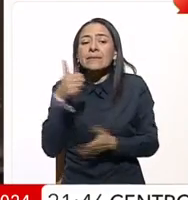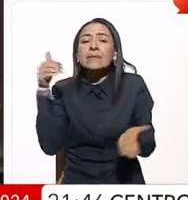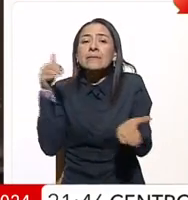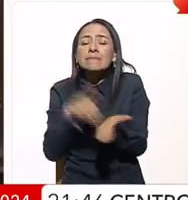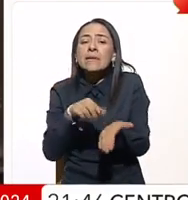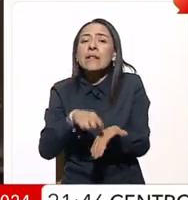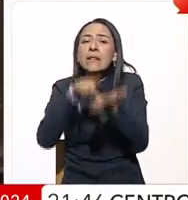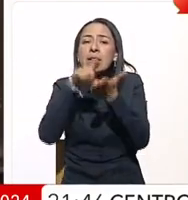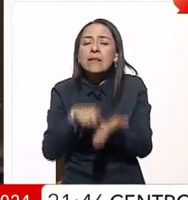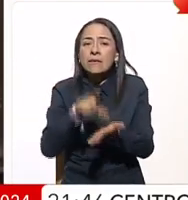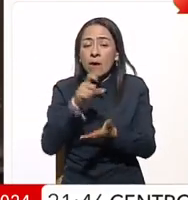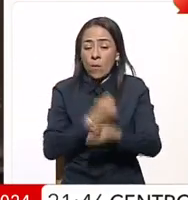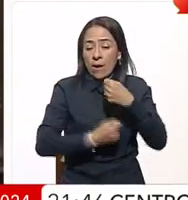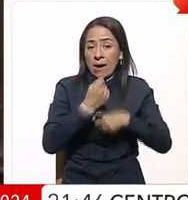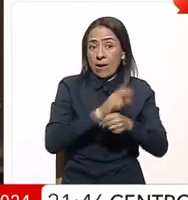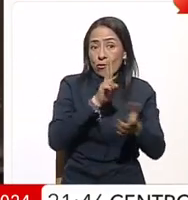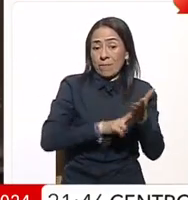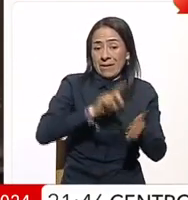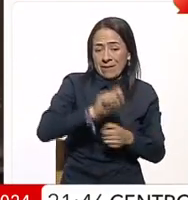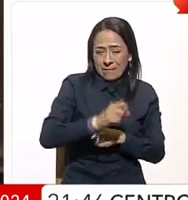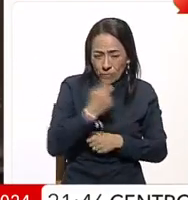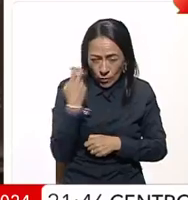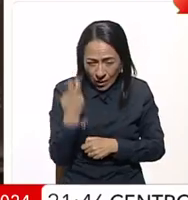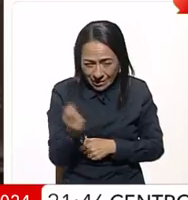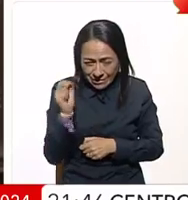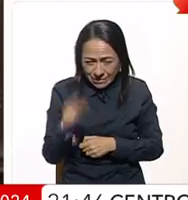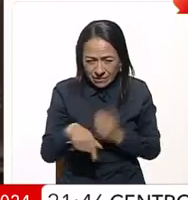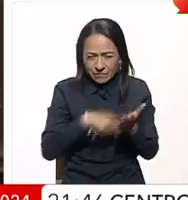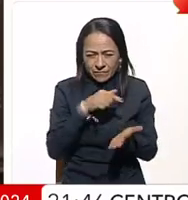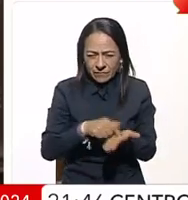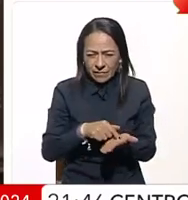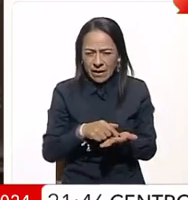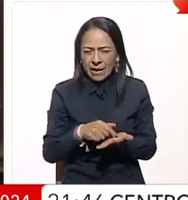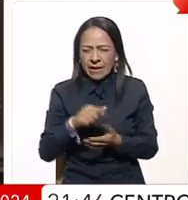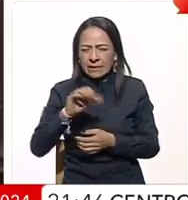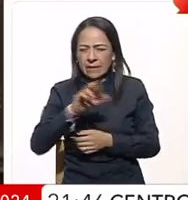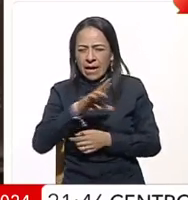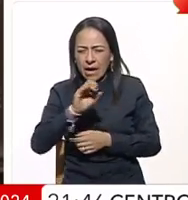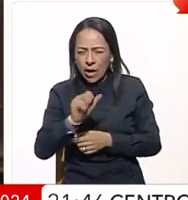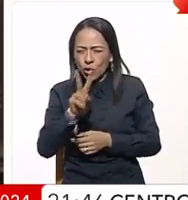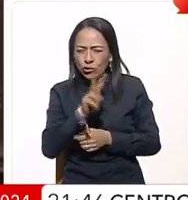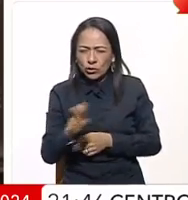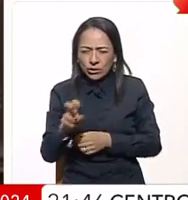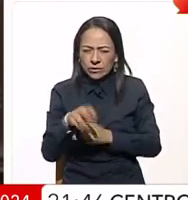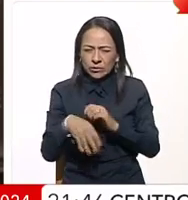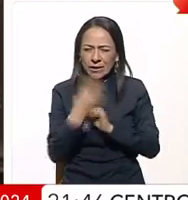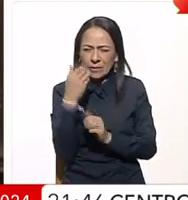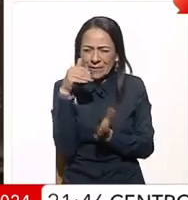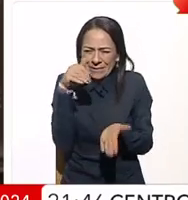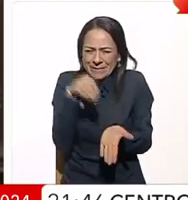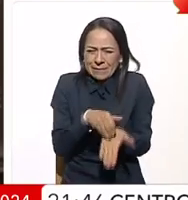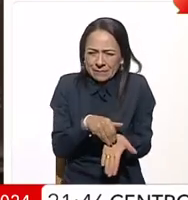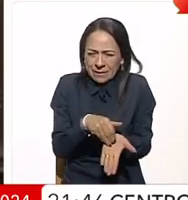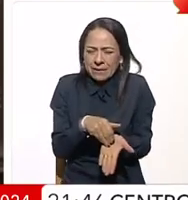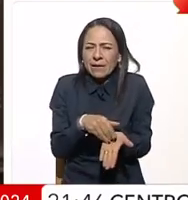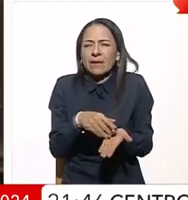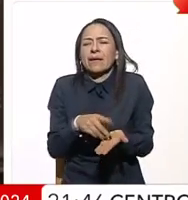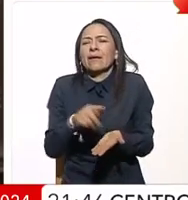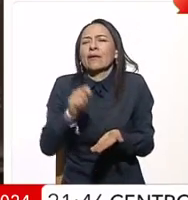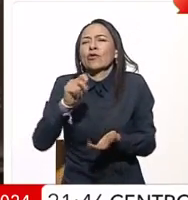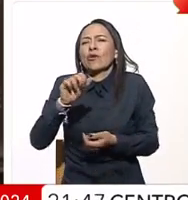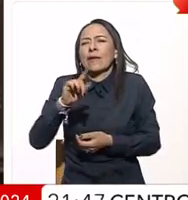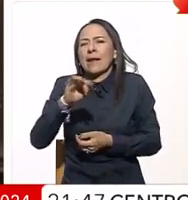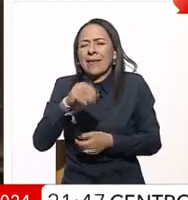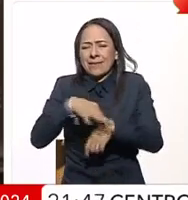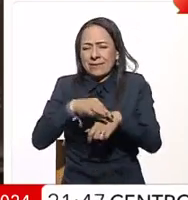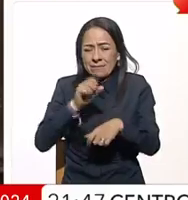agua. En 2021, Granjas Carroll produjo más de 214 mil toneladas de carne, según la Organización de las Naciones